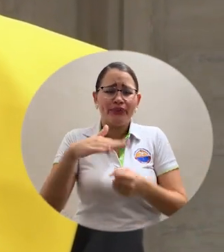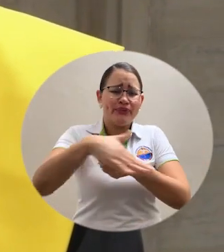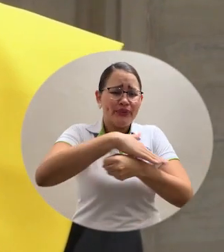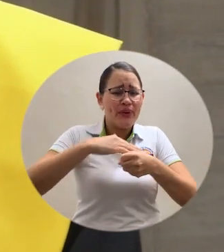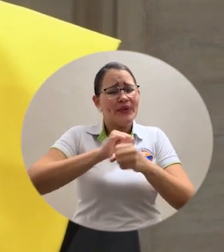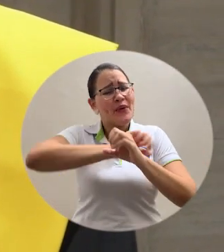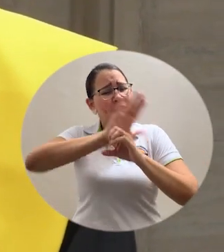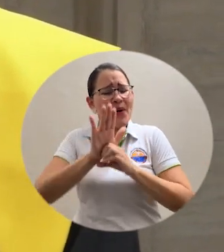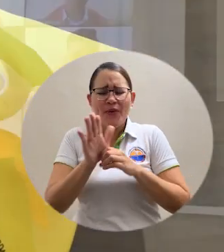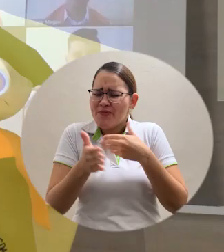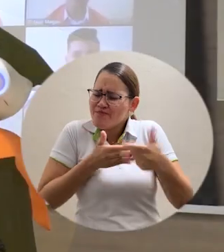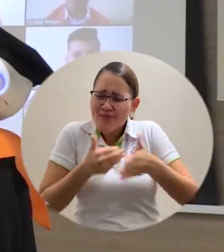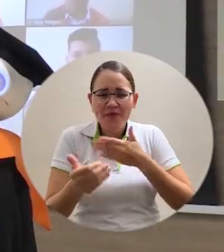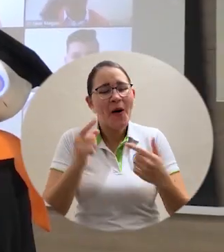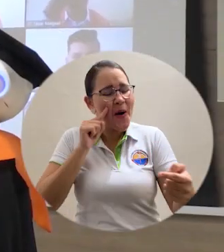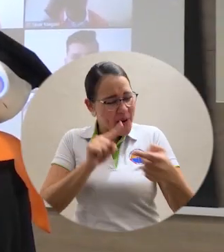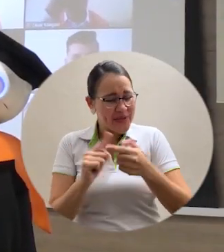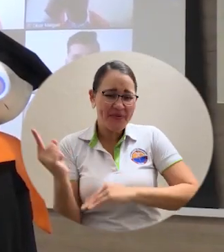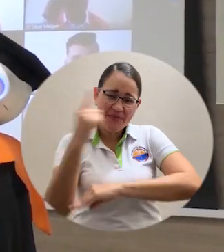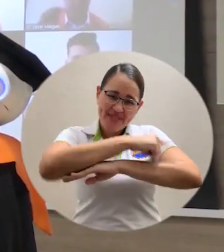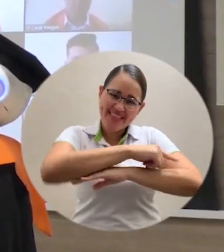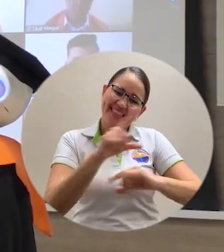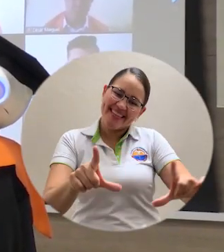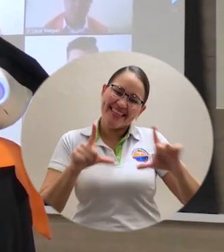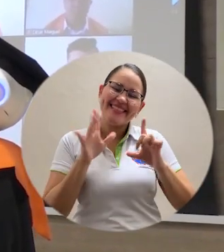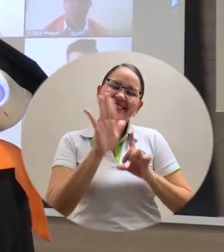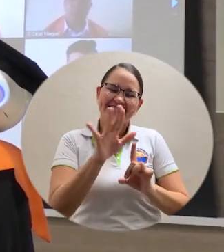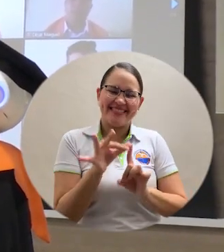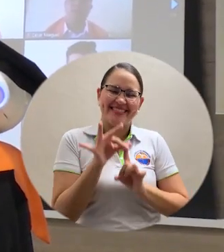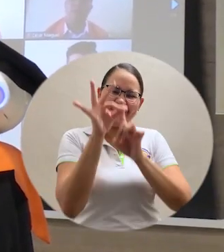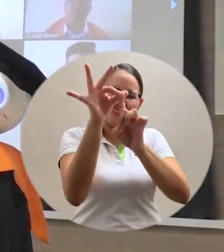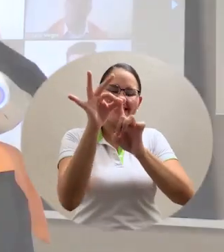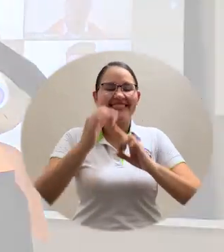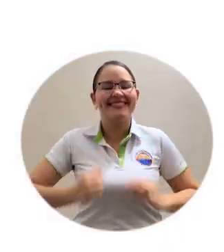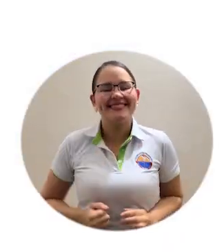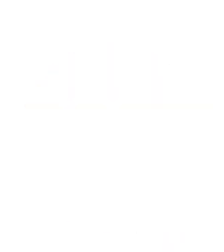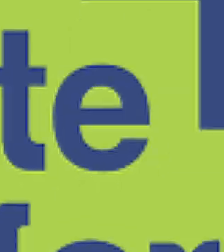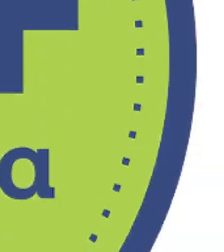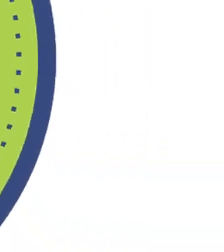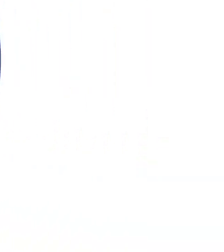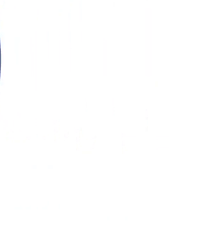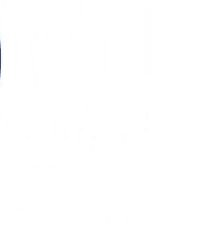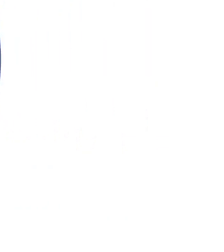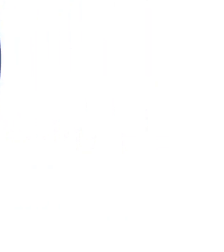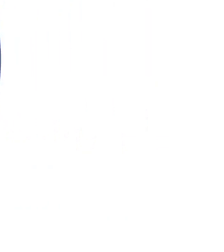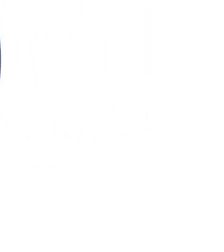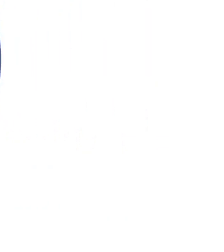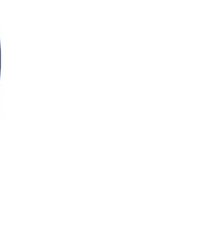el COVID-19 pudieron disfrutar de una jornada de graduación especial.